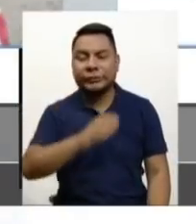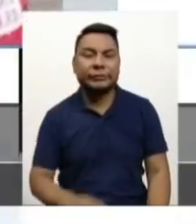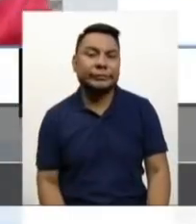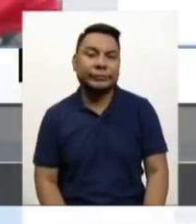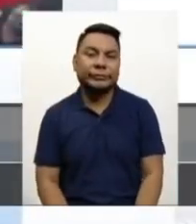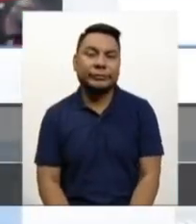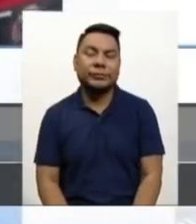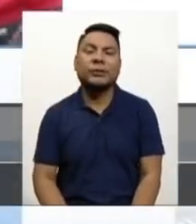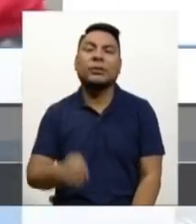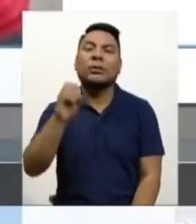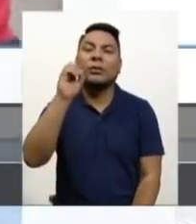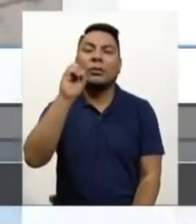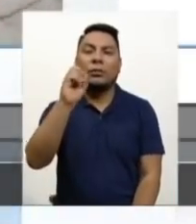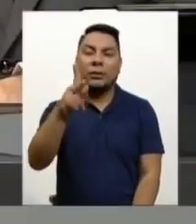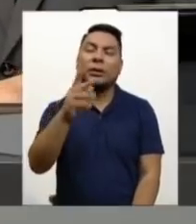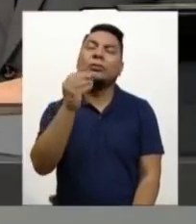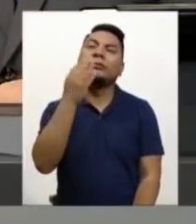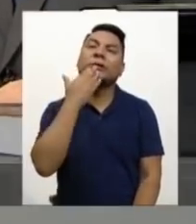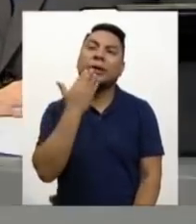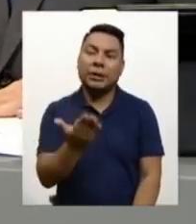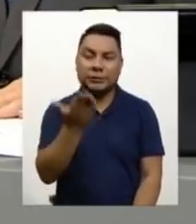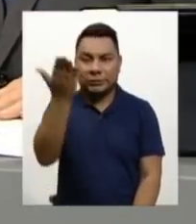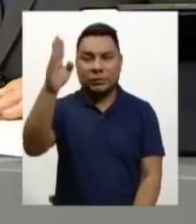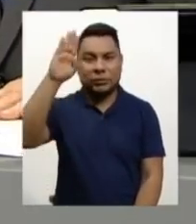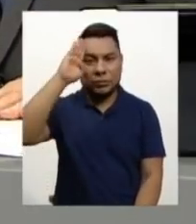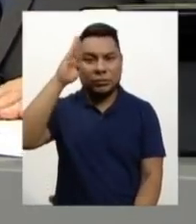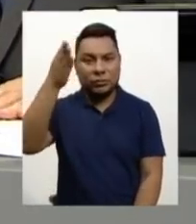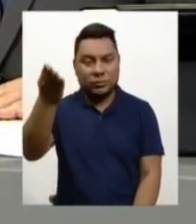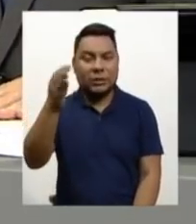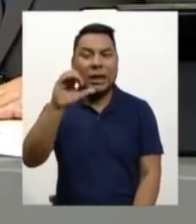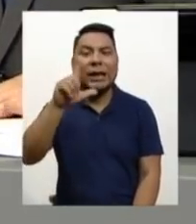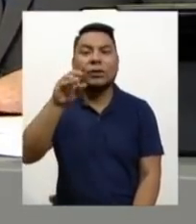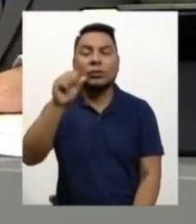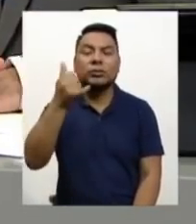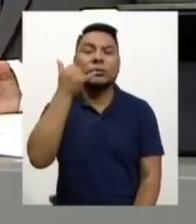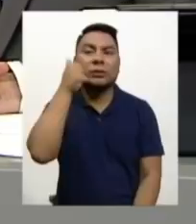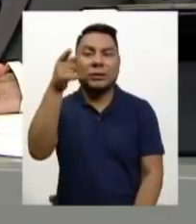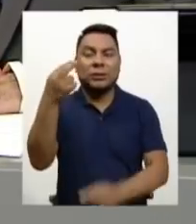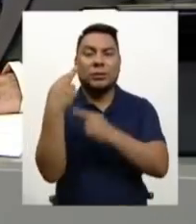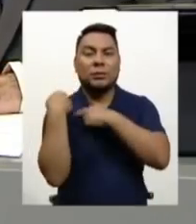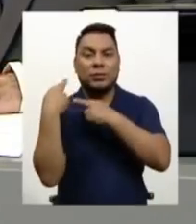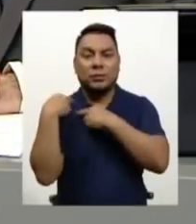¿no? Muy bien, muchísimas gracias al comandante Carlos Sánchez, a cargo de las operaciones en Quimbiri.